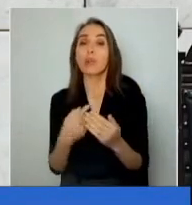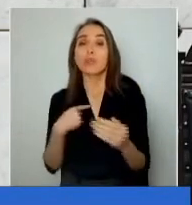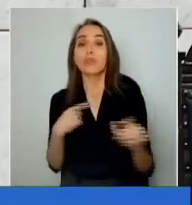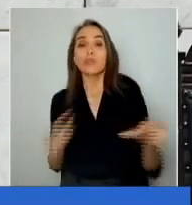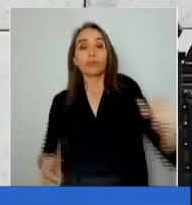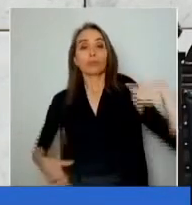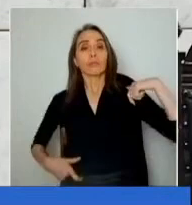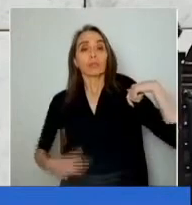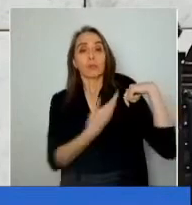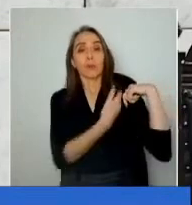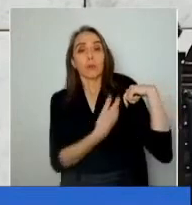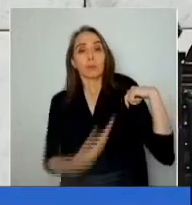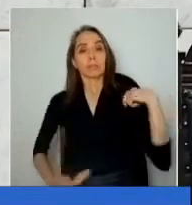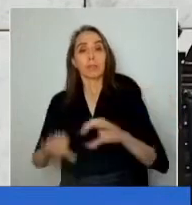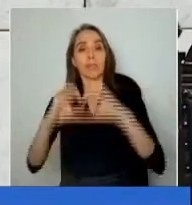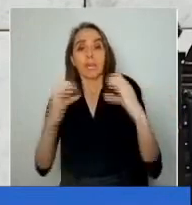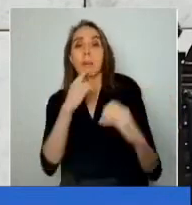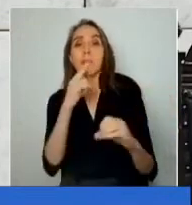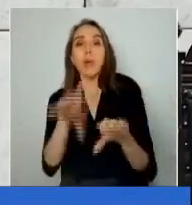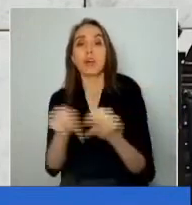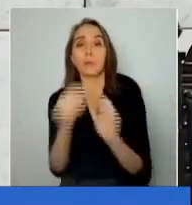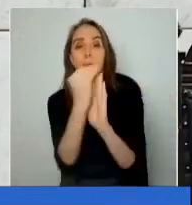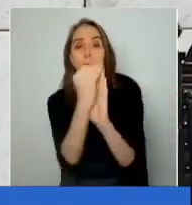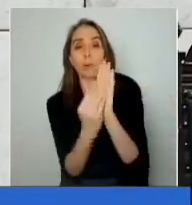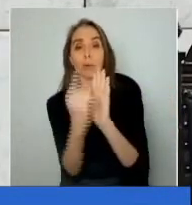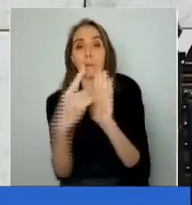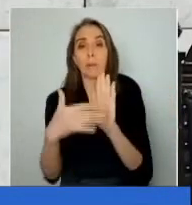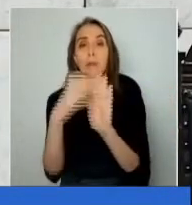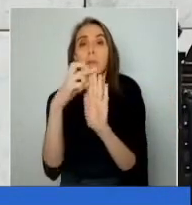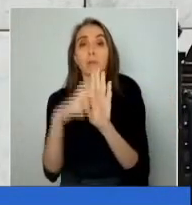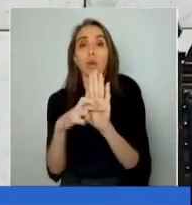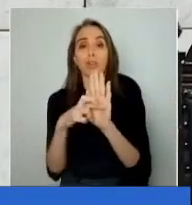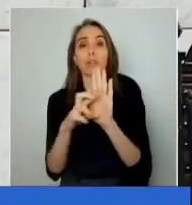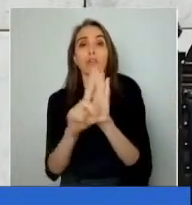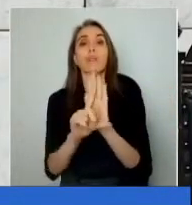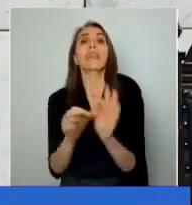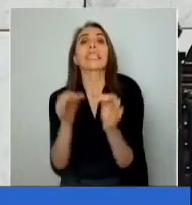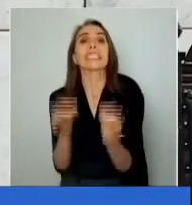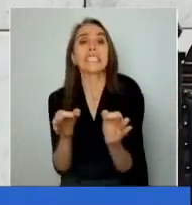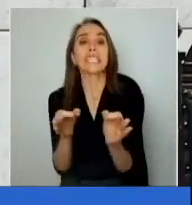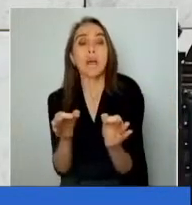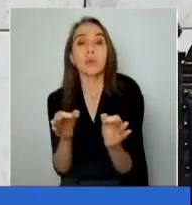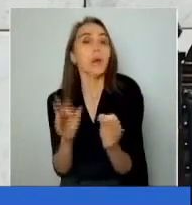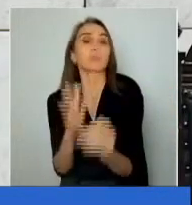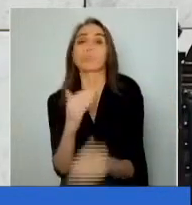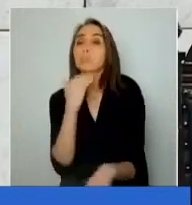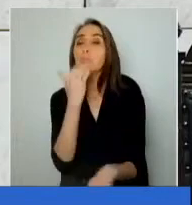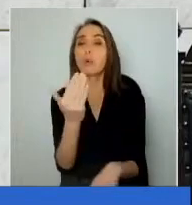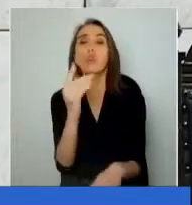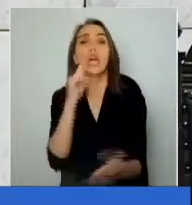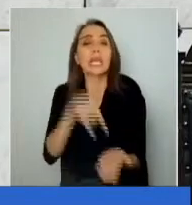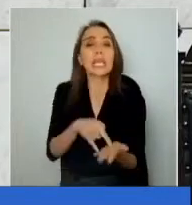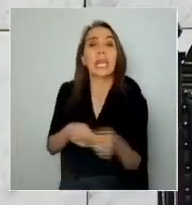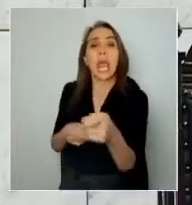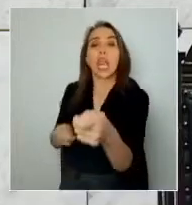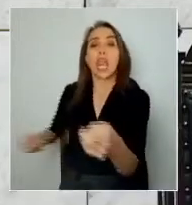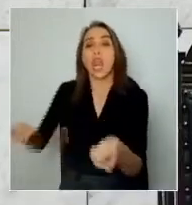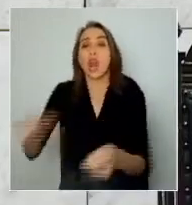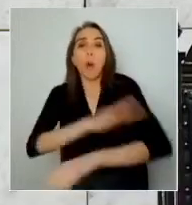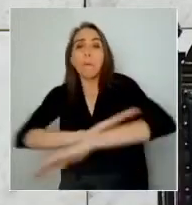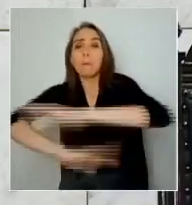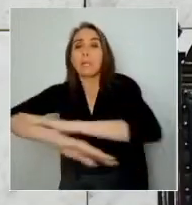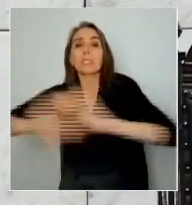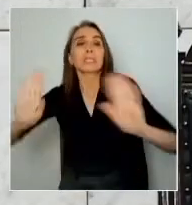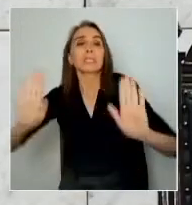Me comprometía a priorizar proyectos de seguridad sin importar de dónde vengan Mientras sean buenos para Chile